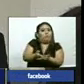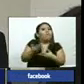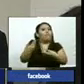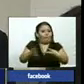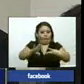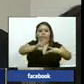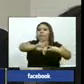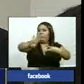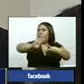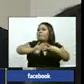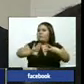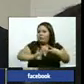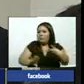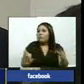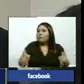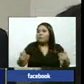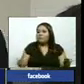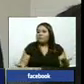presupuesto.